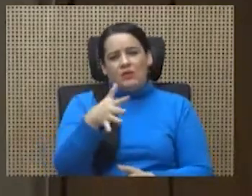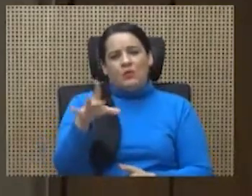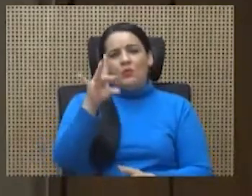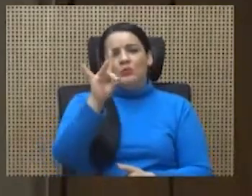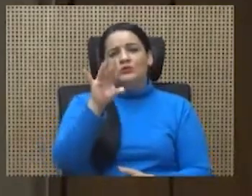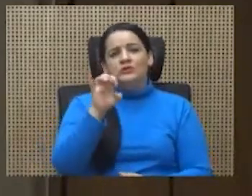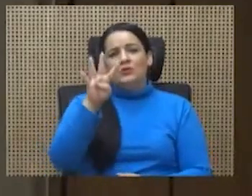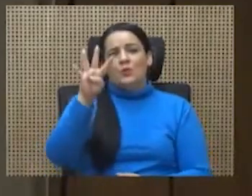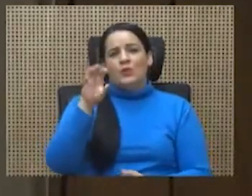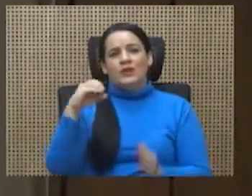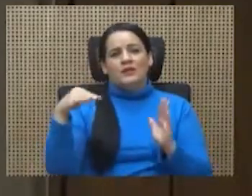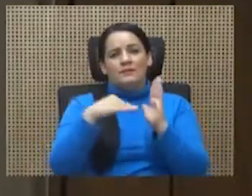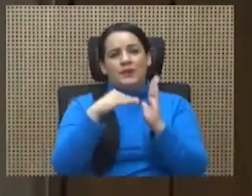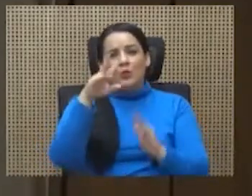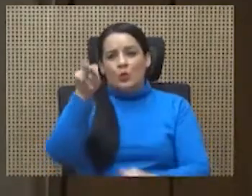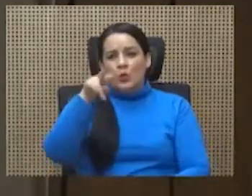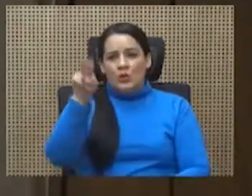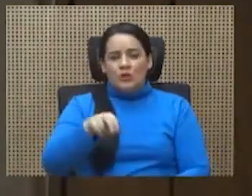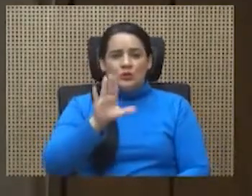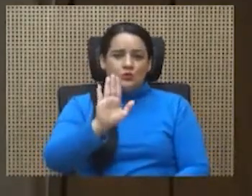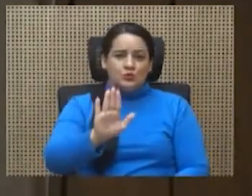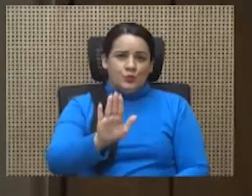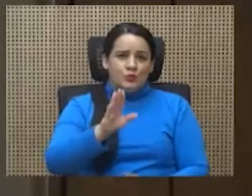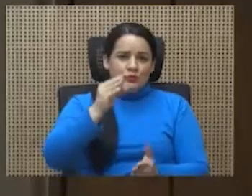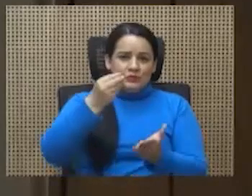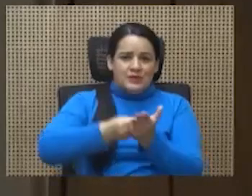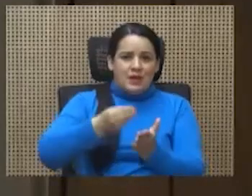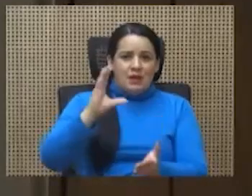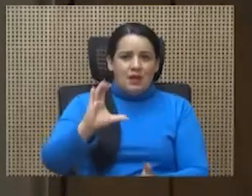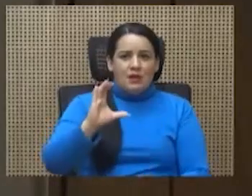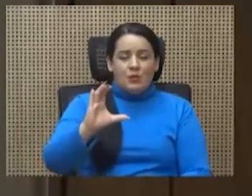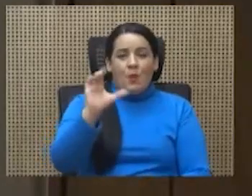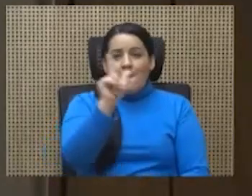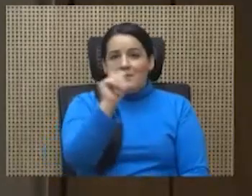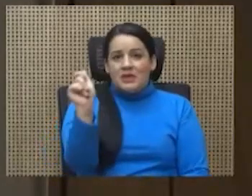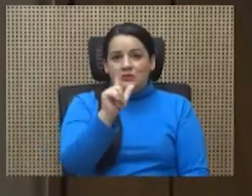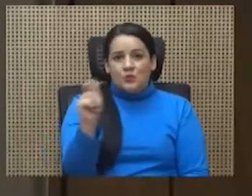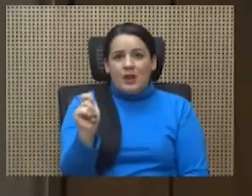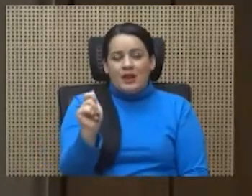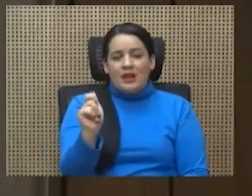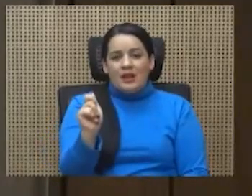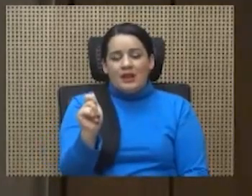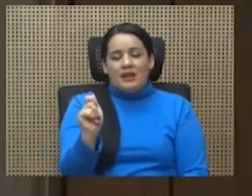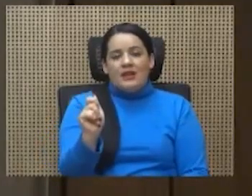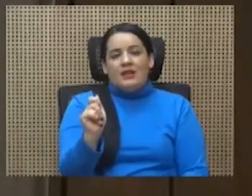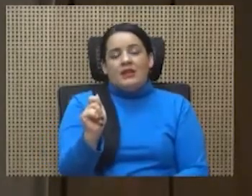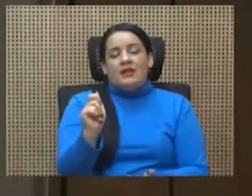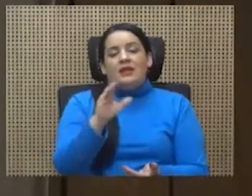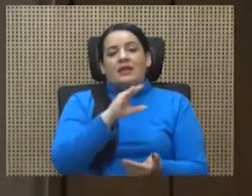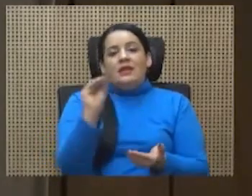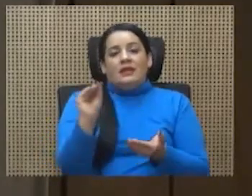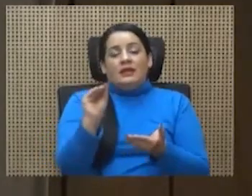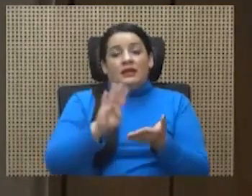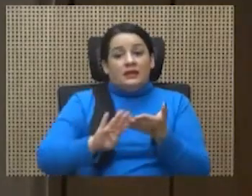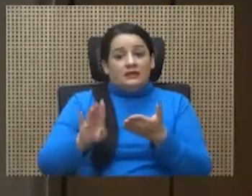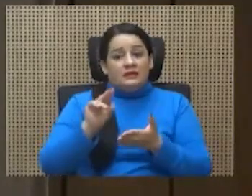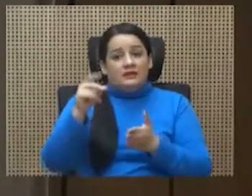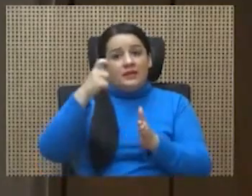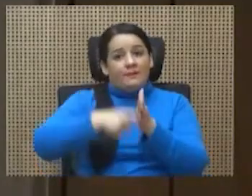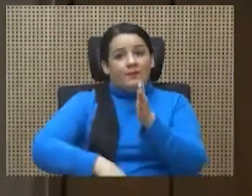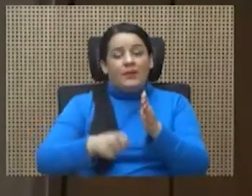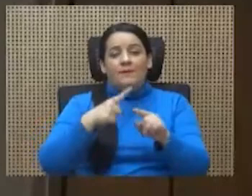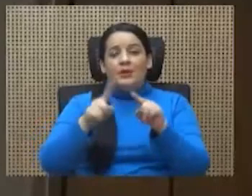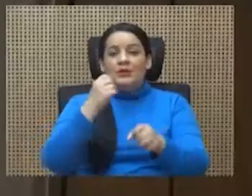840 mil colones de su salario mensual exentos de impuestos. El trabajador independiente empieza a